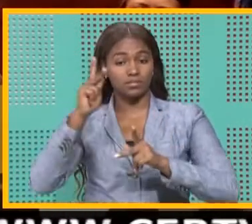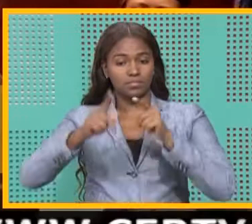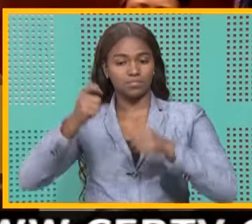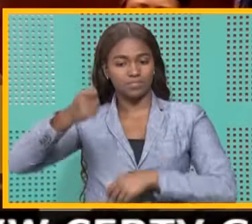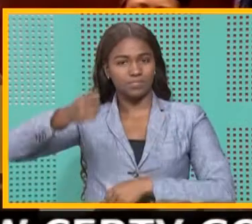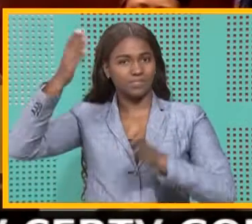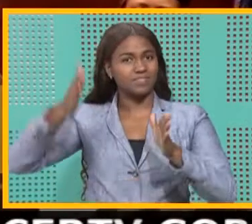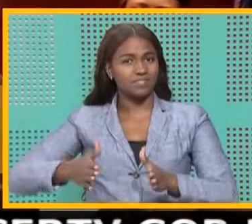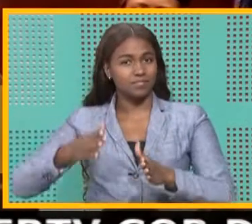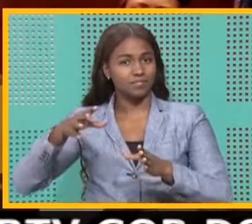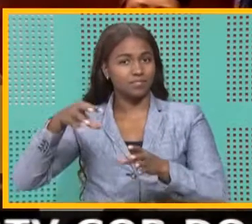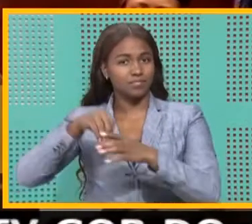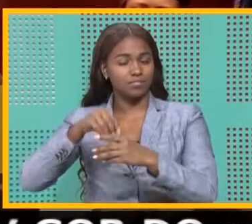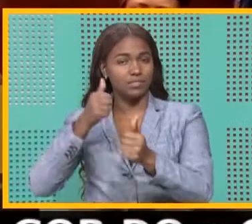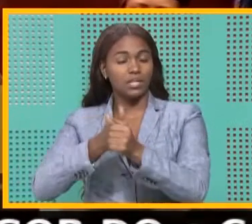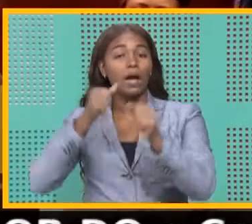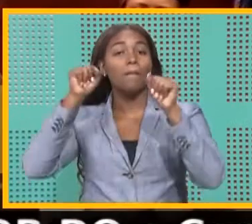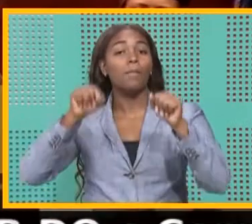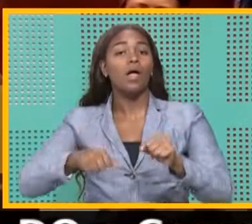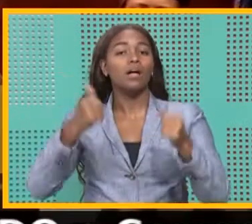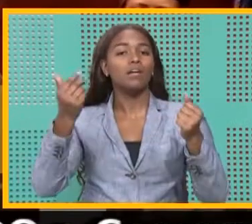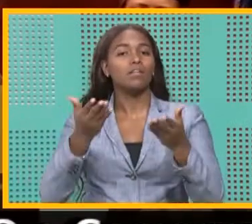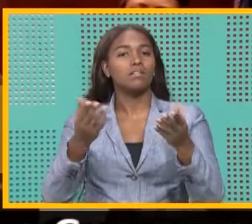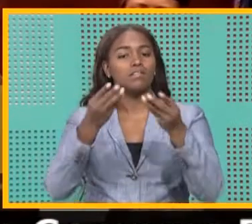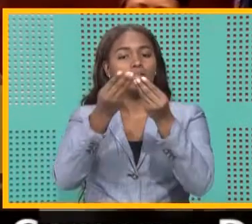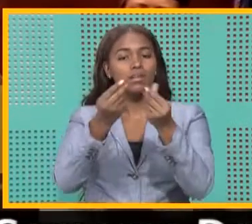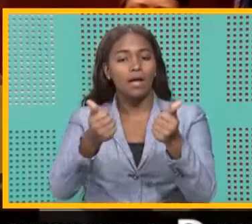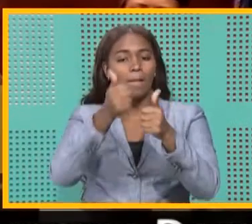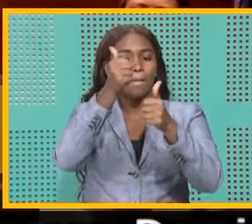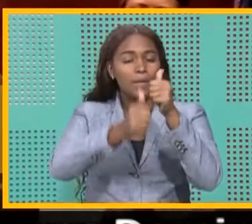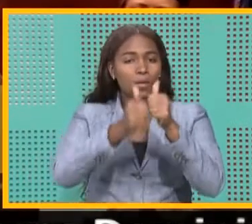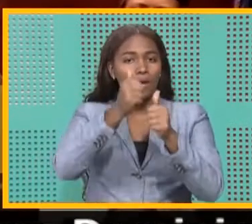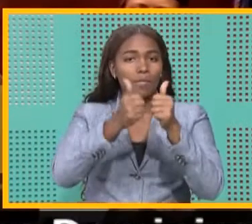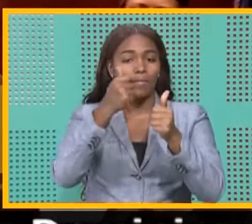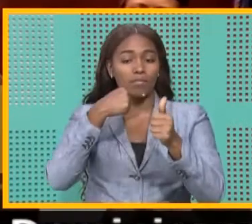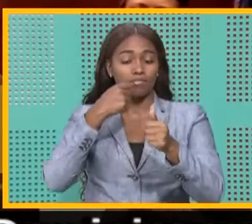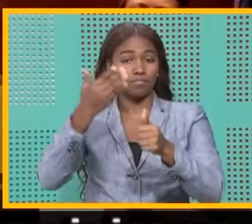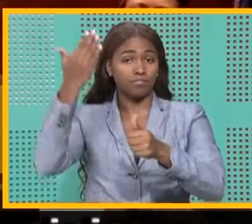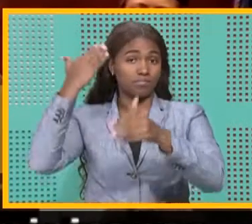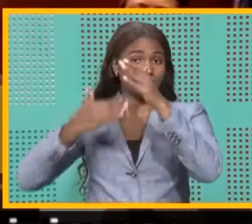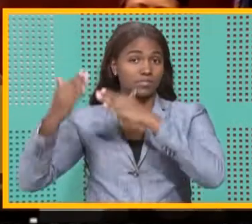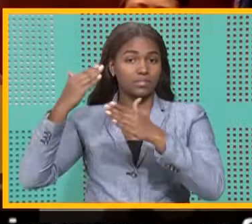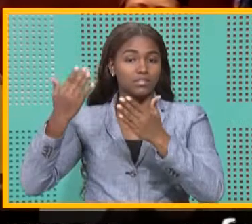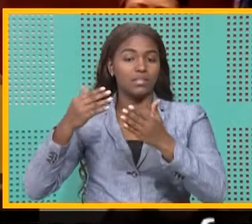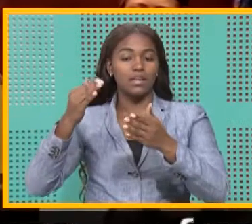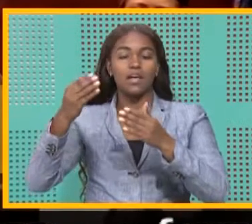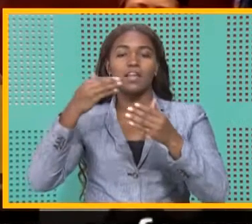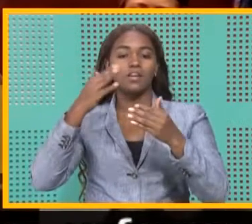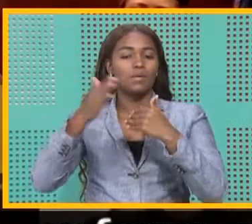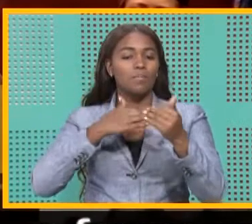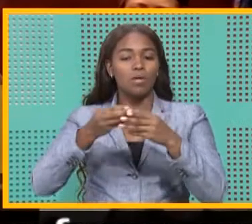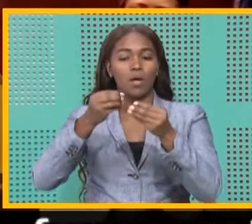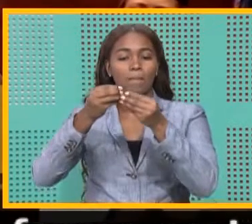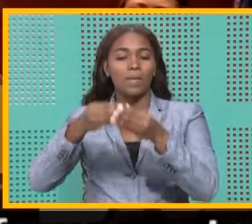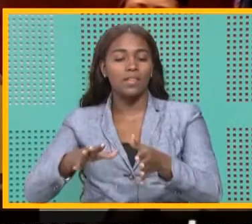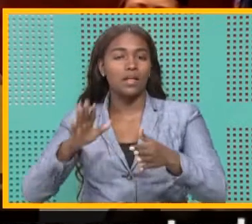de apelación puedan resolver asuntos de primera instancia sin perder su carácter de tales.